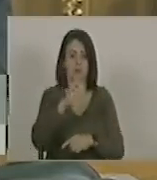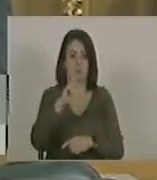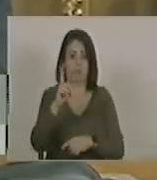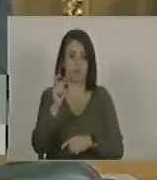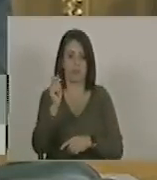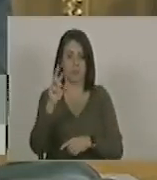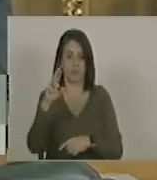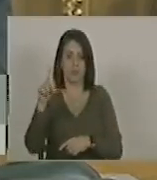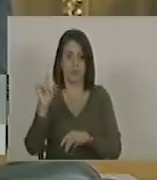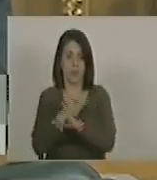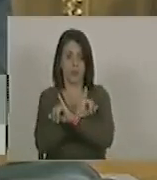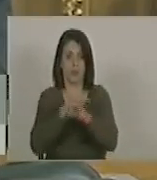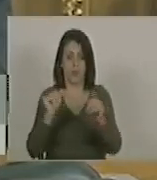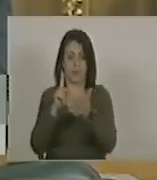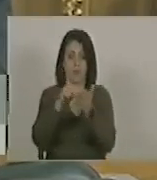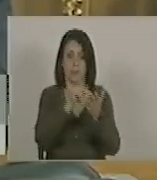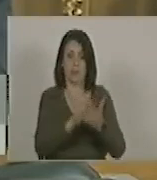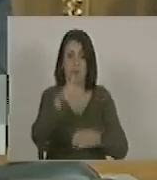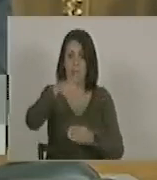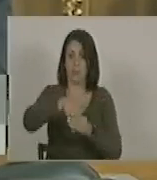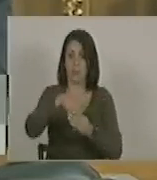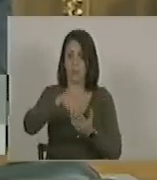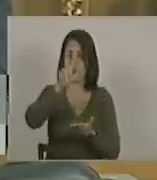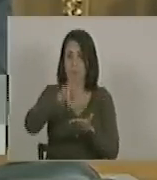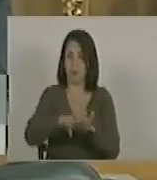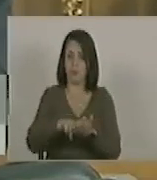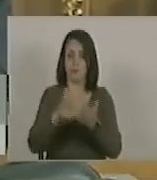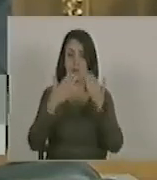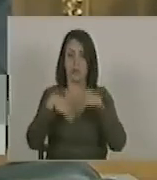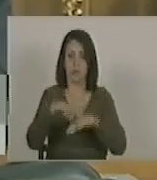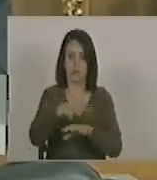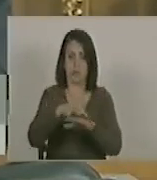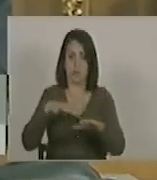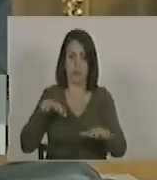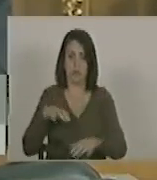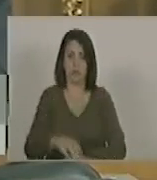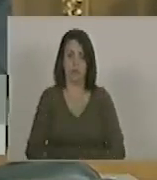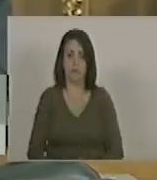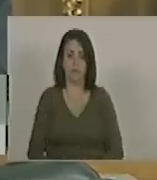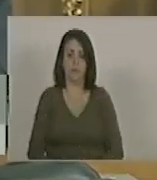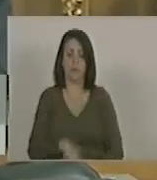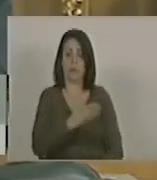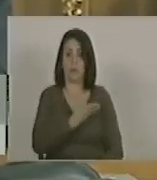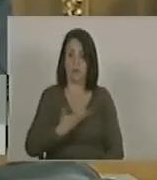Ramírez. Finalizada la intervención y sometido a votación, resultó aprobado por mayoría calificada.